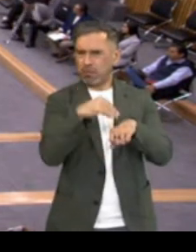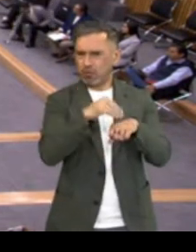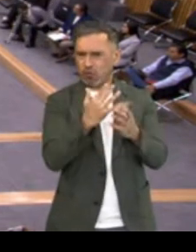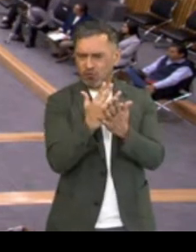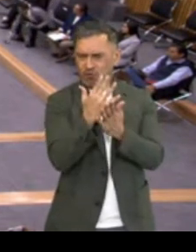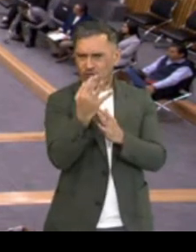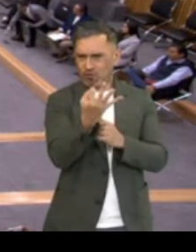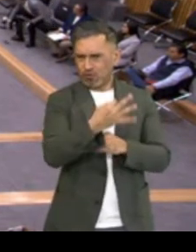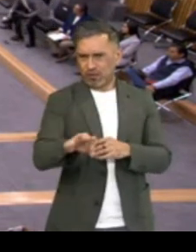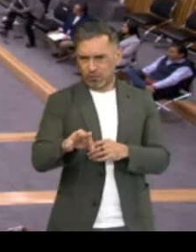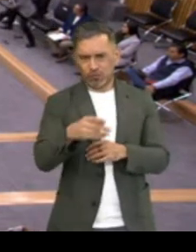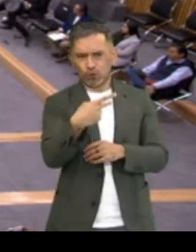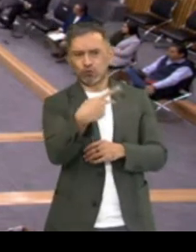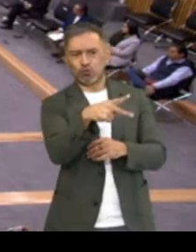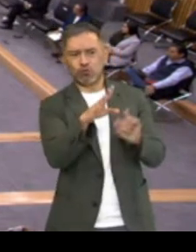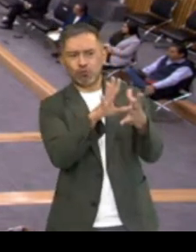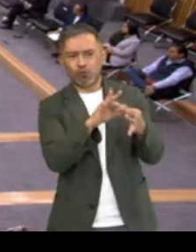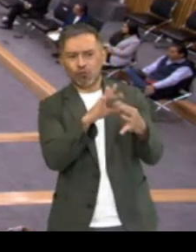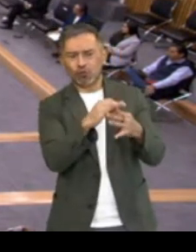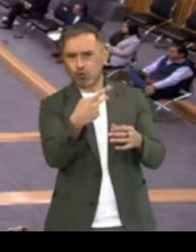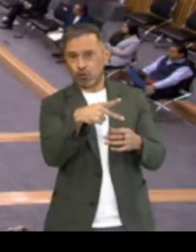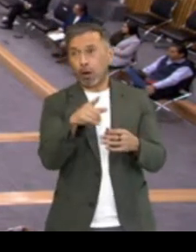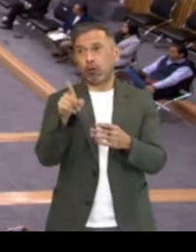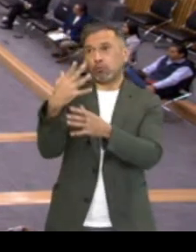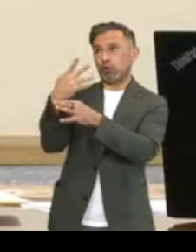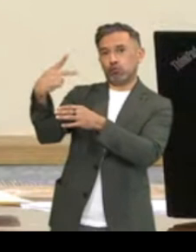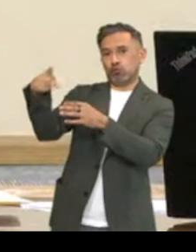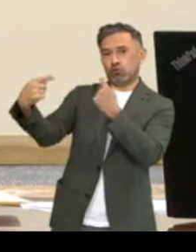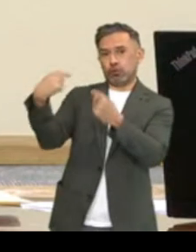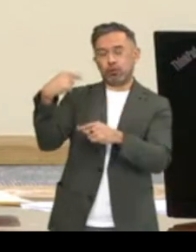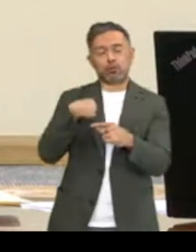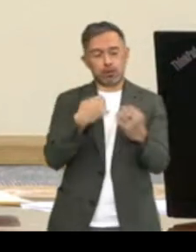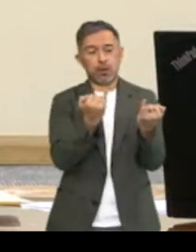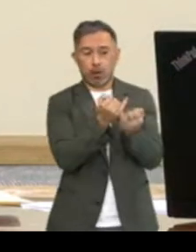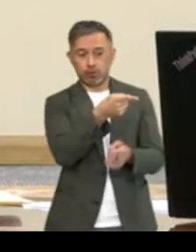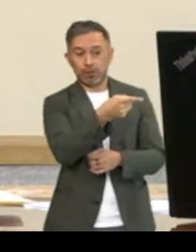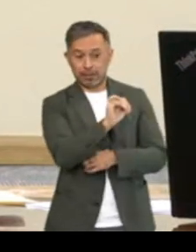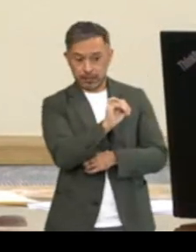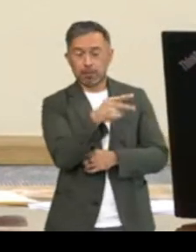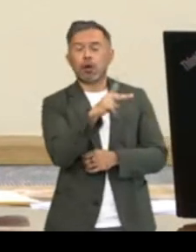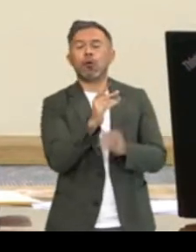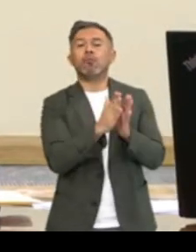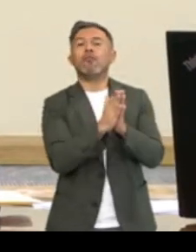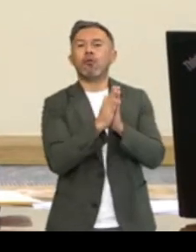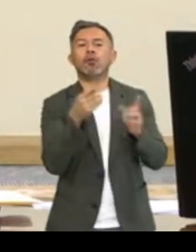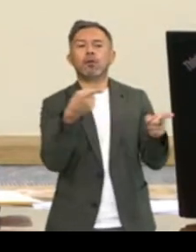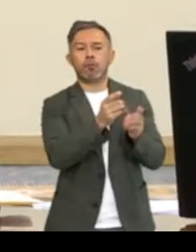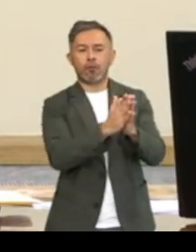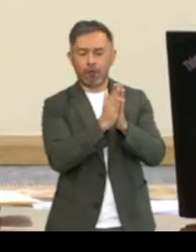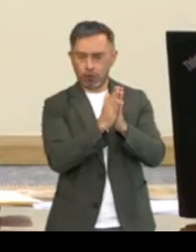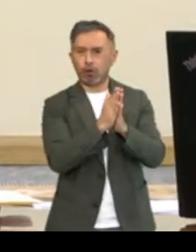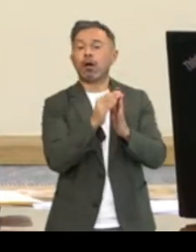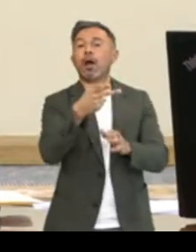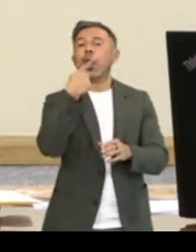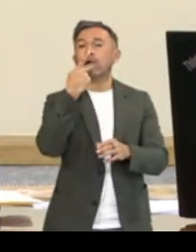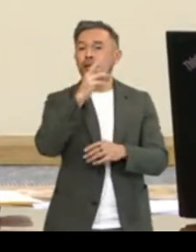su, su esa intervención. Esa es una calificación suya. Pero, y sin duda, igual que las de usted, pero le voy a pedir que se conduzca con respeto a